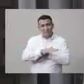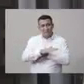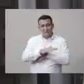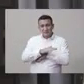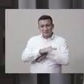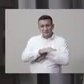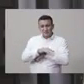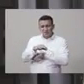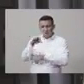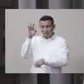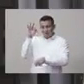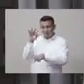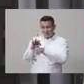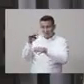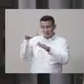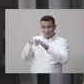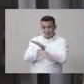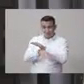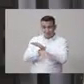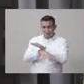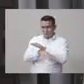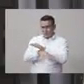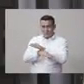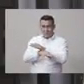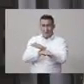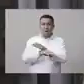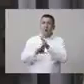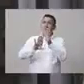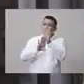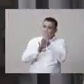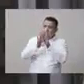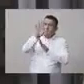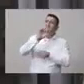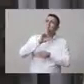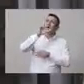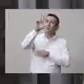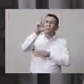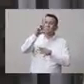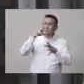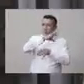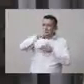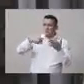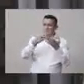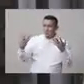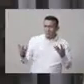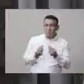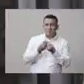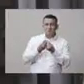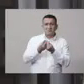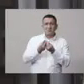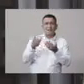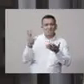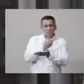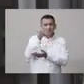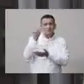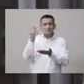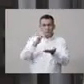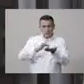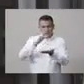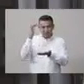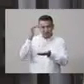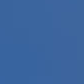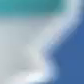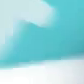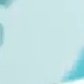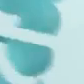que queremos y no queremos para Baja California Sur y nuestro futuro. Juntos venceremos. Muchas gracias.